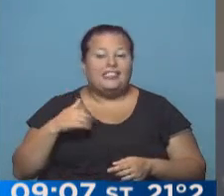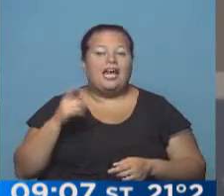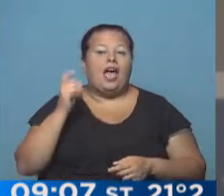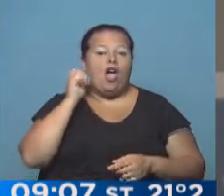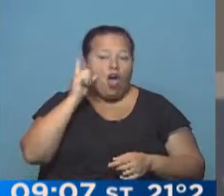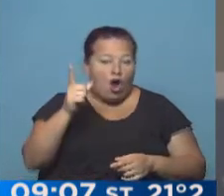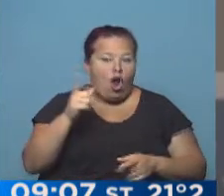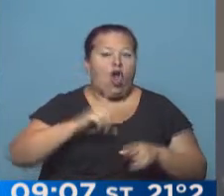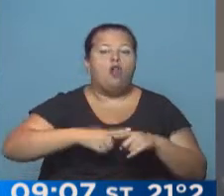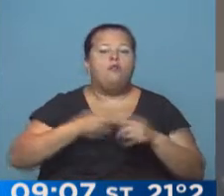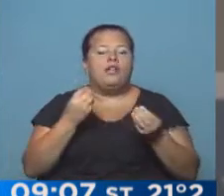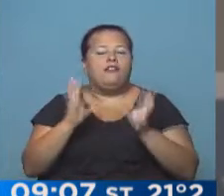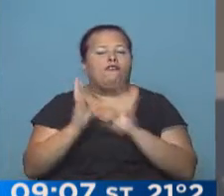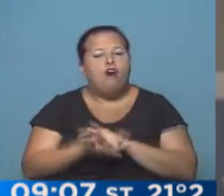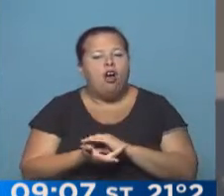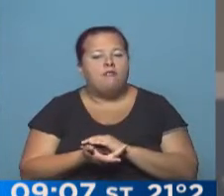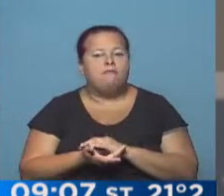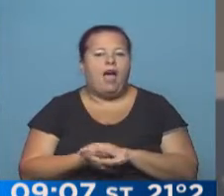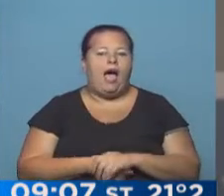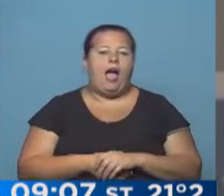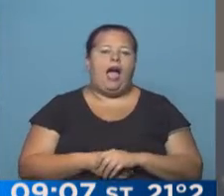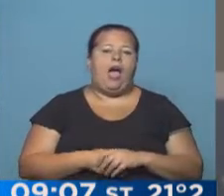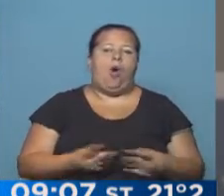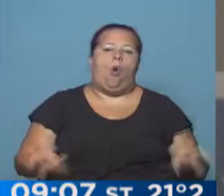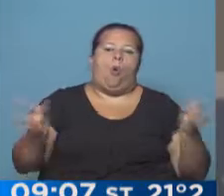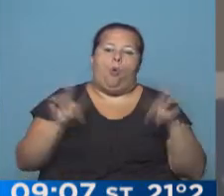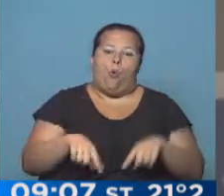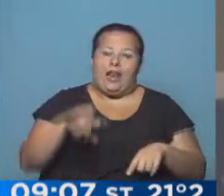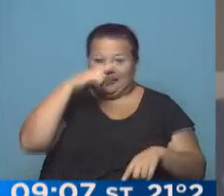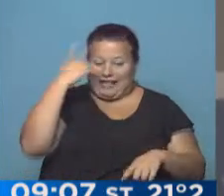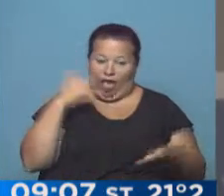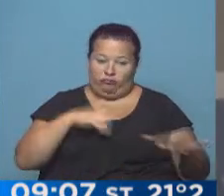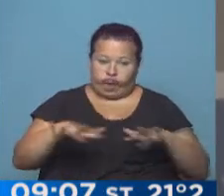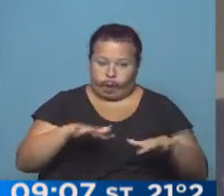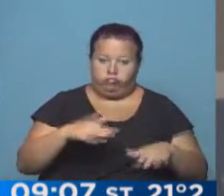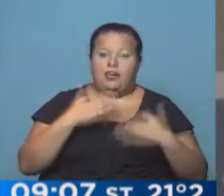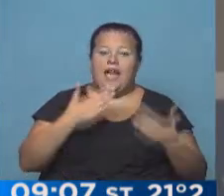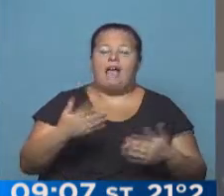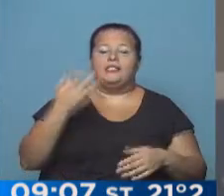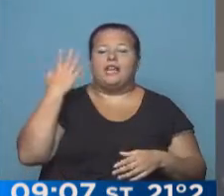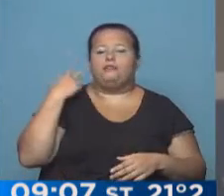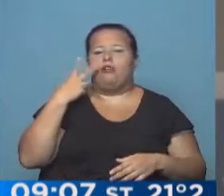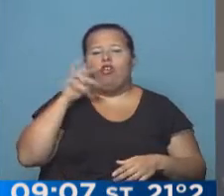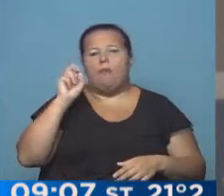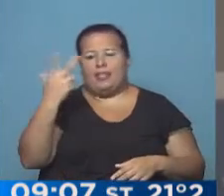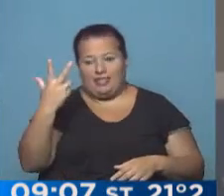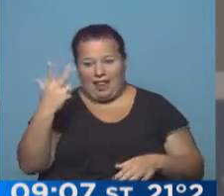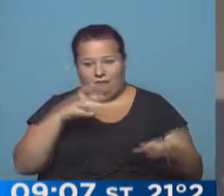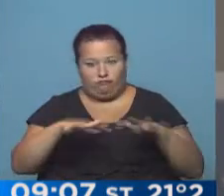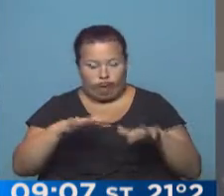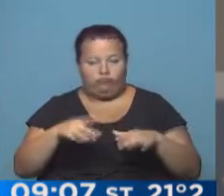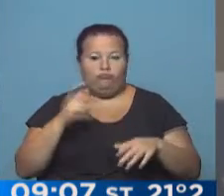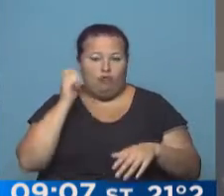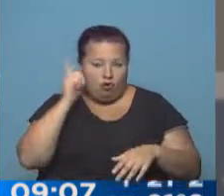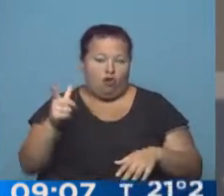una política de el regreso de un estado muy activo a partir del año 2003 que